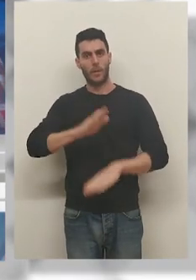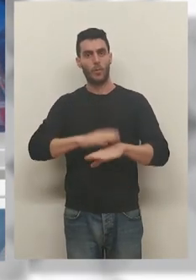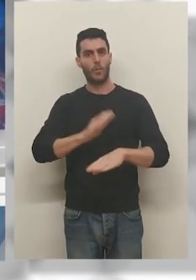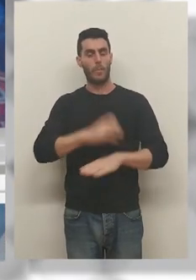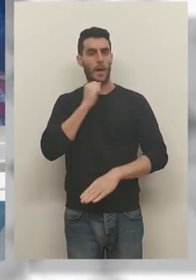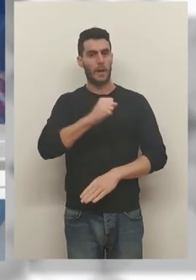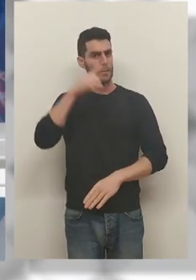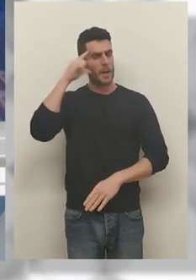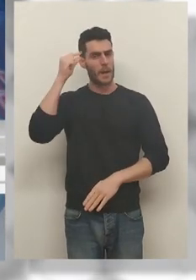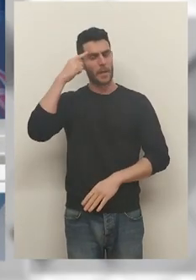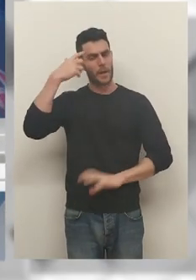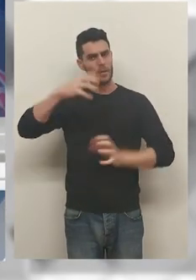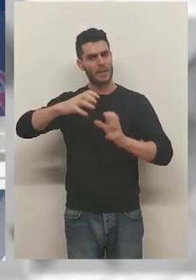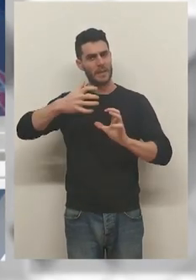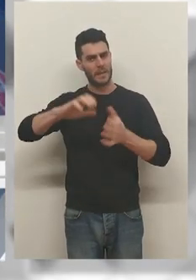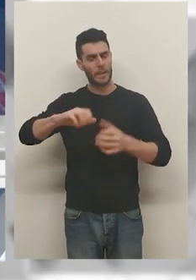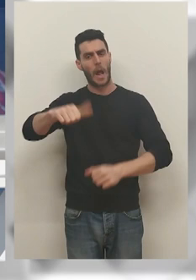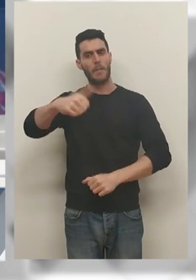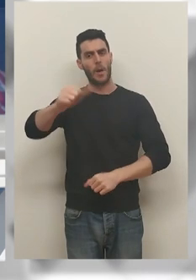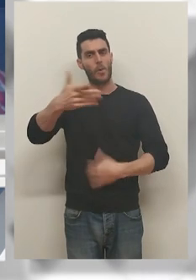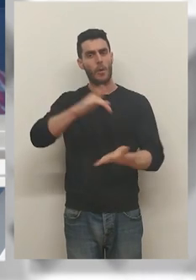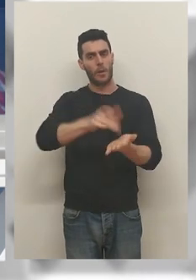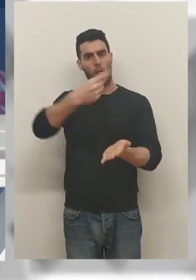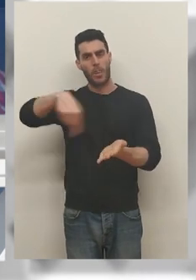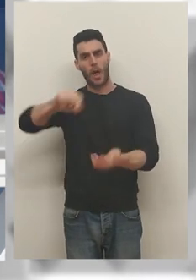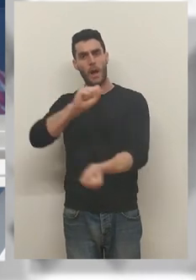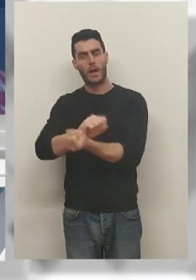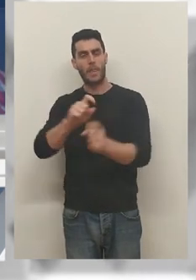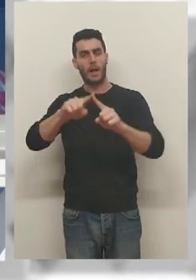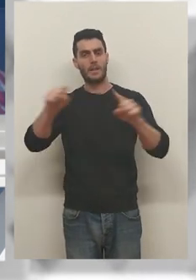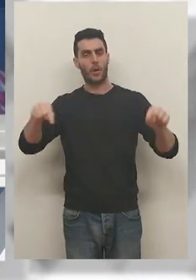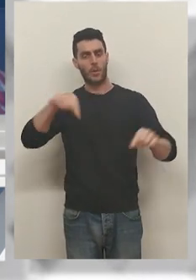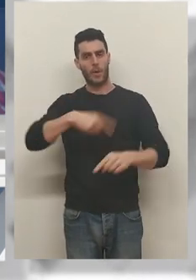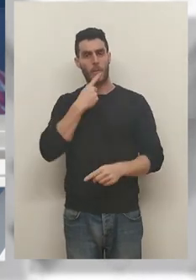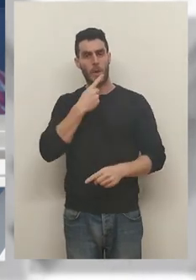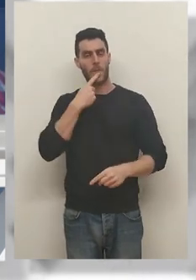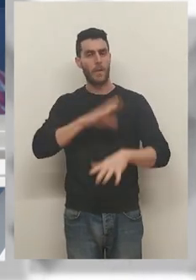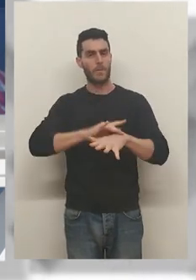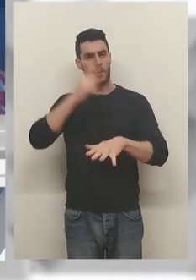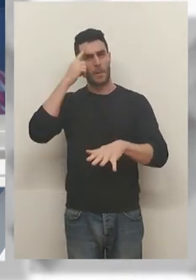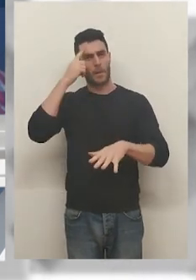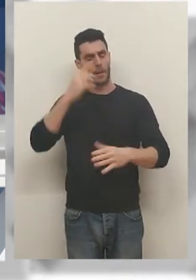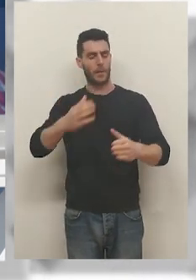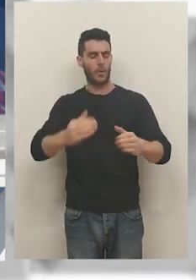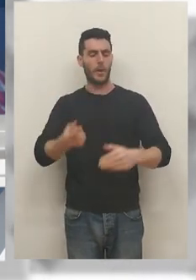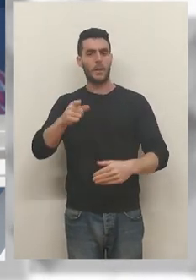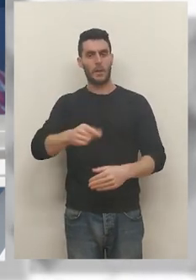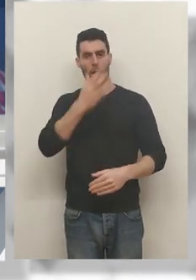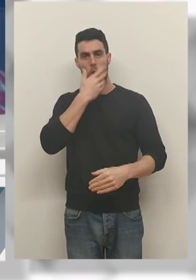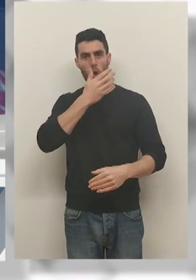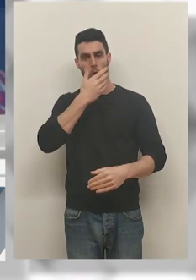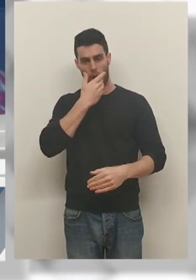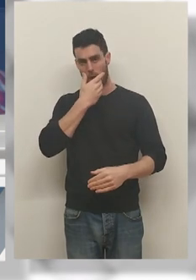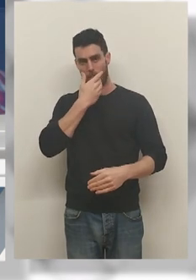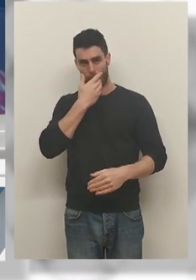por el crimen de lardero la psiquiatra que le evaluó tras ser trasladado a la cárcel de Segovia ha asegurado hoy que no tenía ninguna enfermedad mental y que